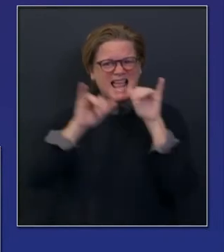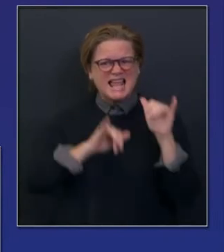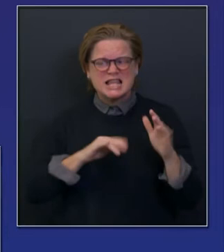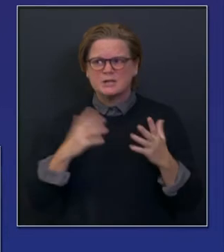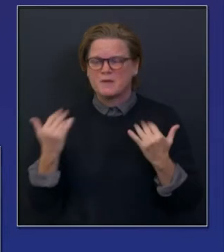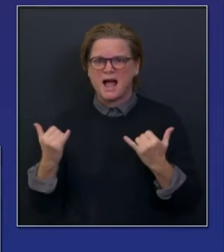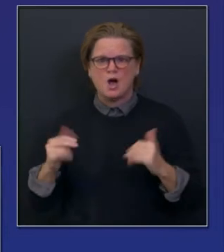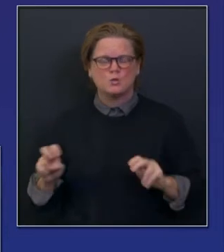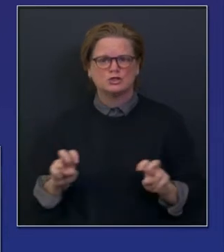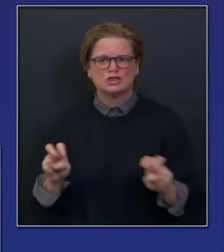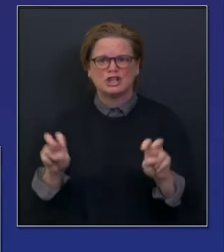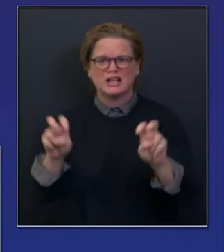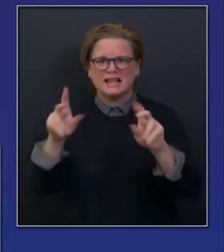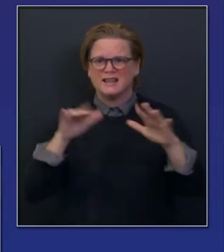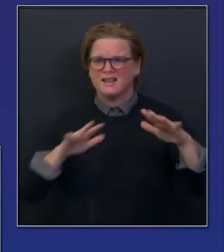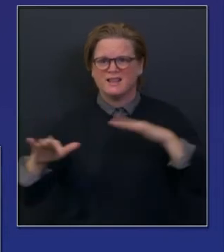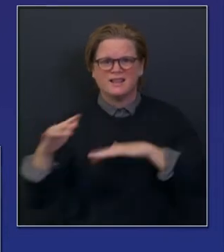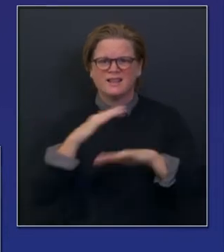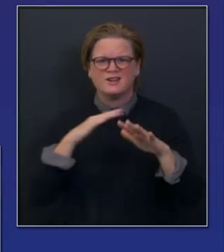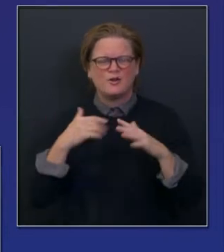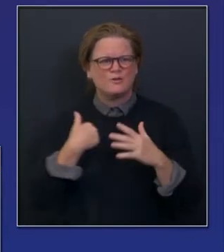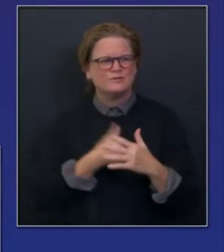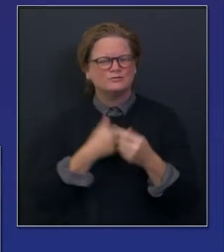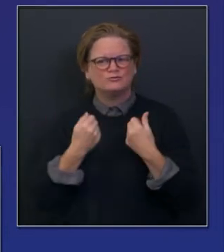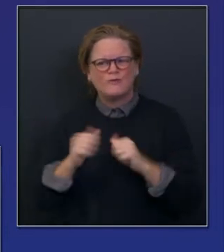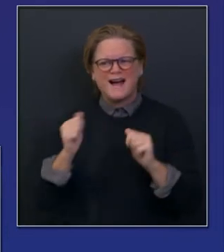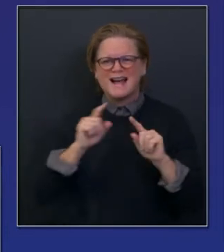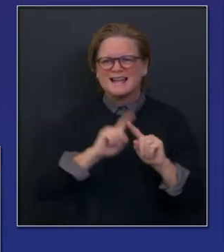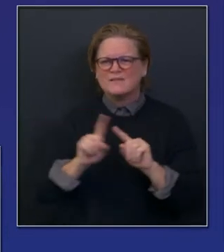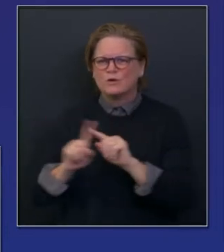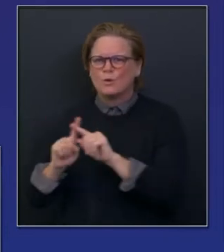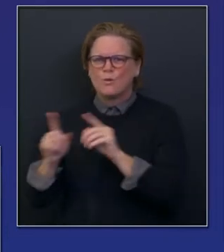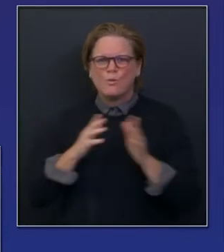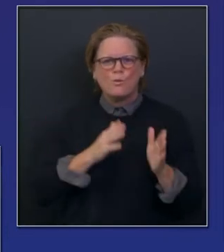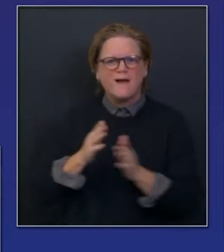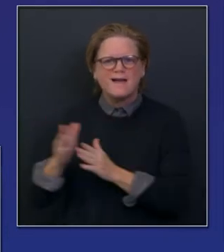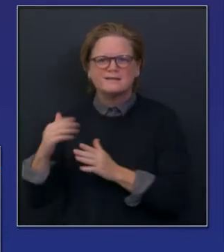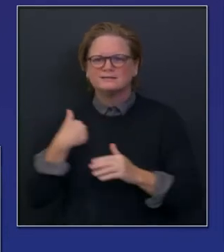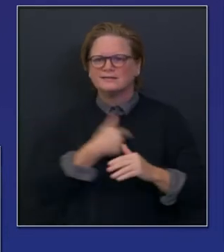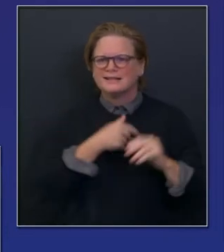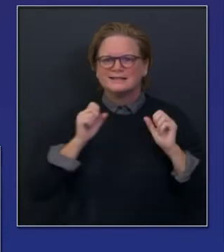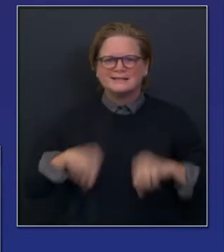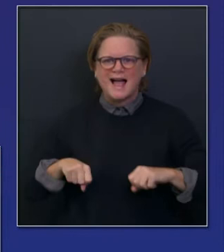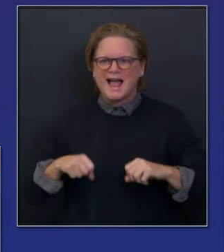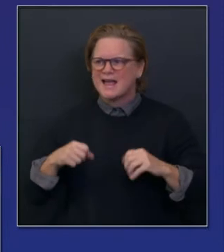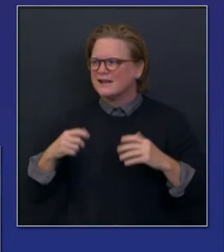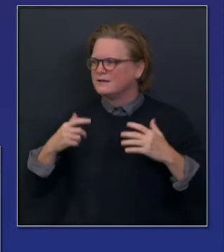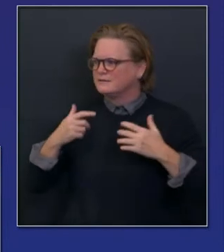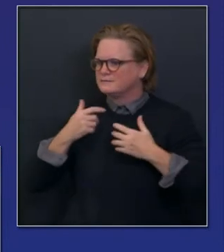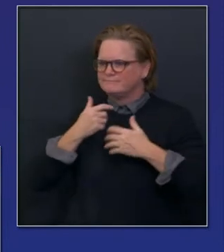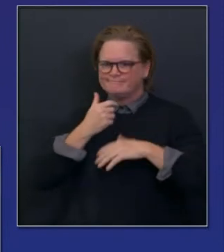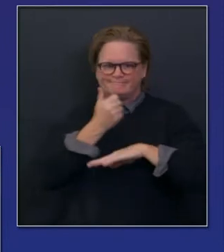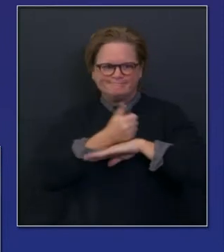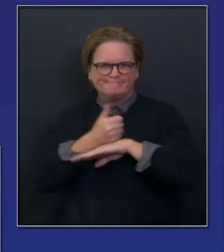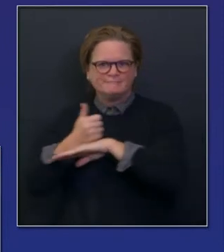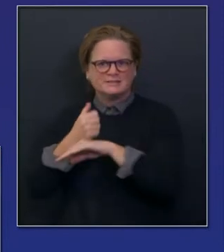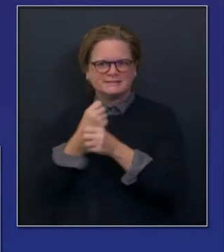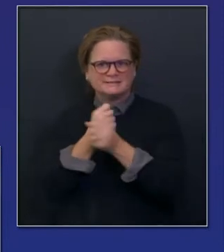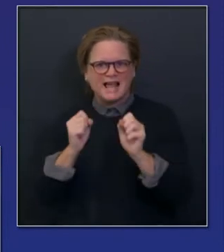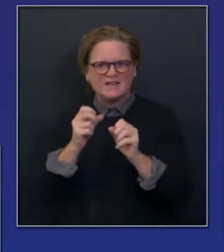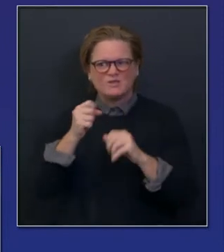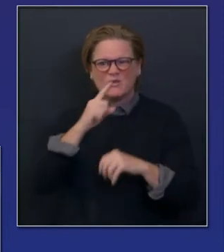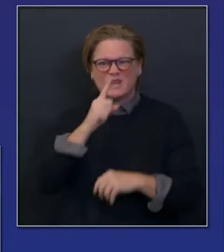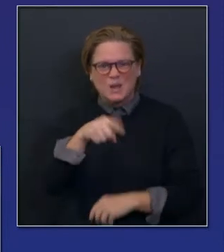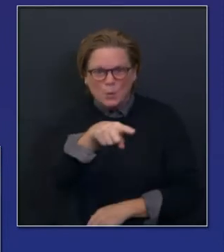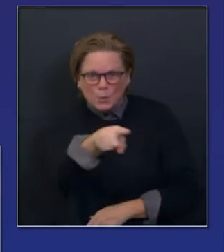posible para mitigarlo. Queremos eliminarlo, lo eliminaremos finalmente el virus,